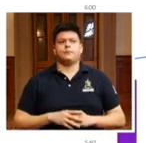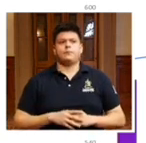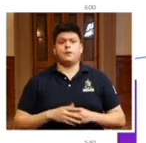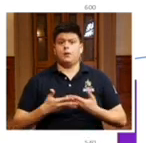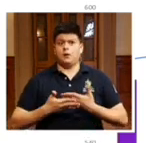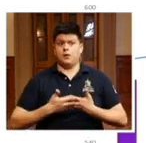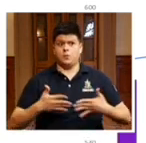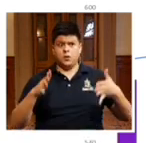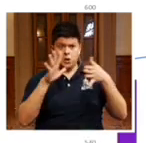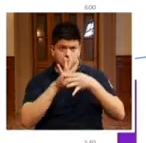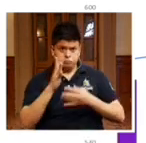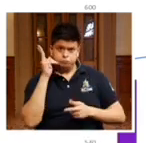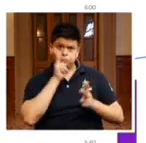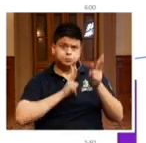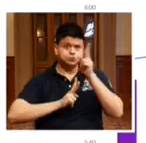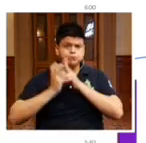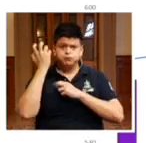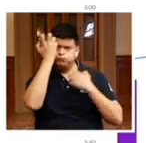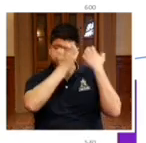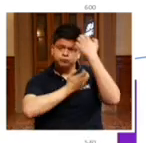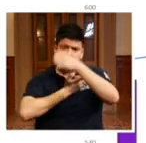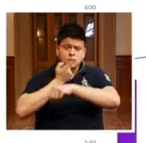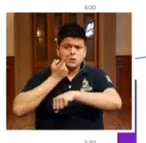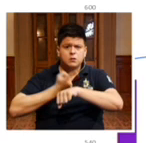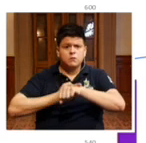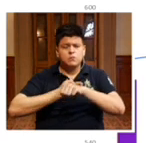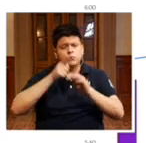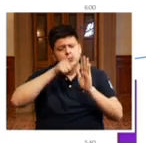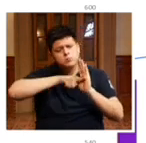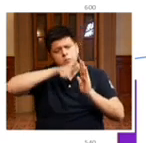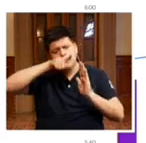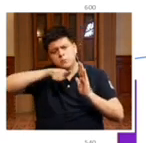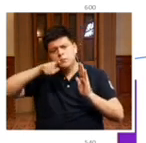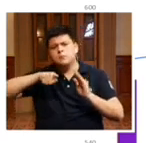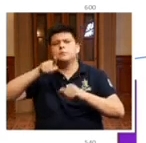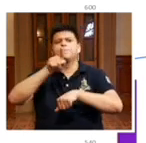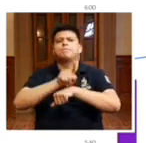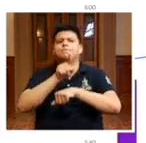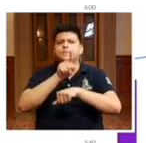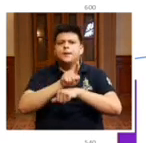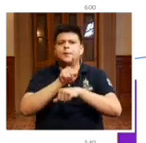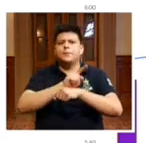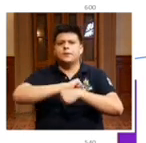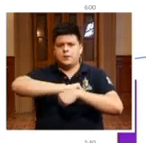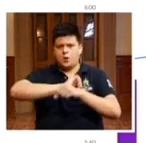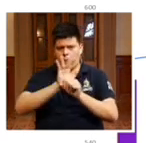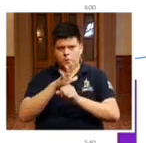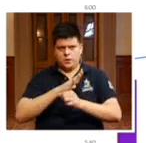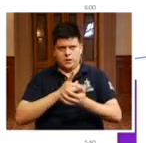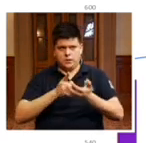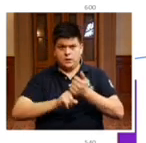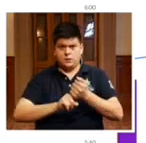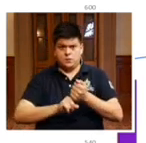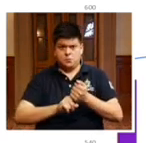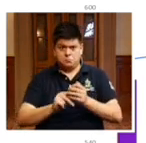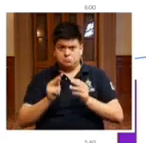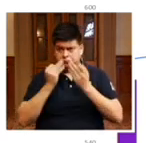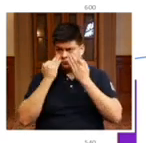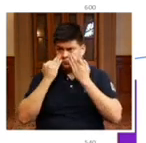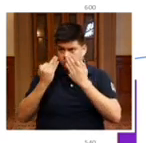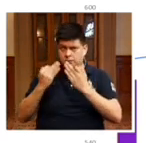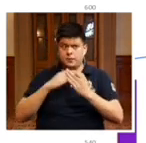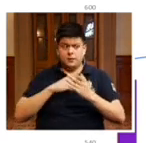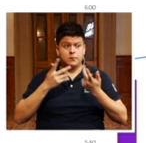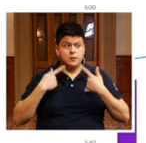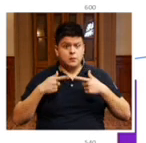Vamos a revisar esta gráfica que es la de incidencia diaria de COVID-19 y vean cómo ha habido